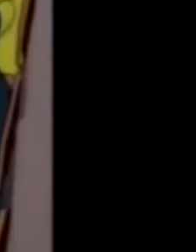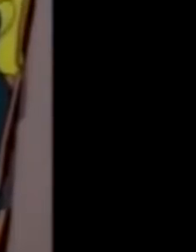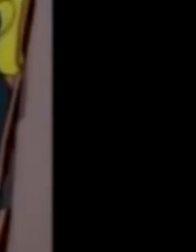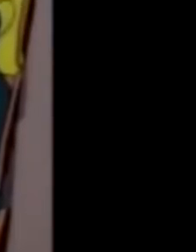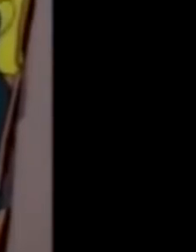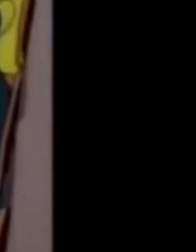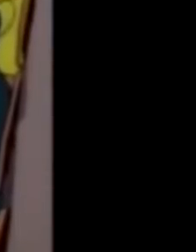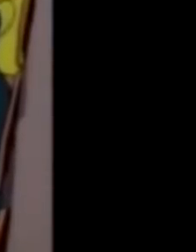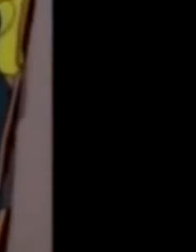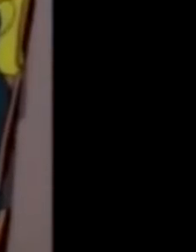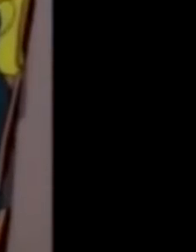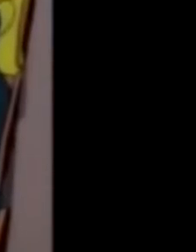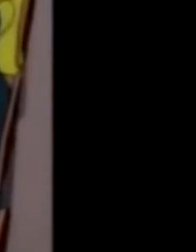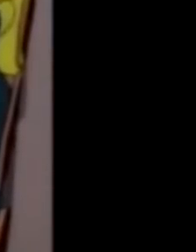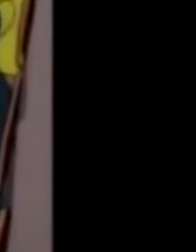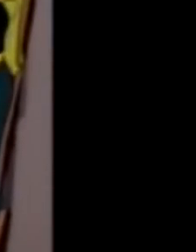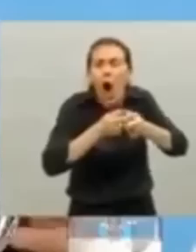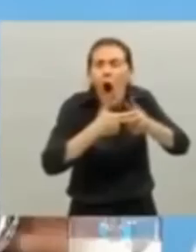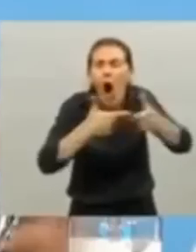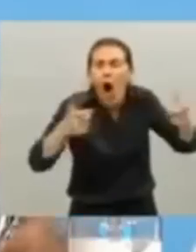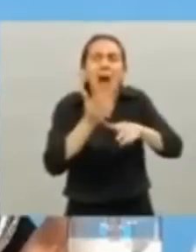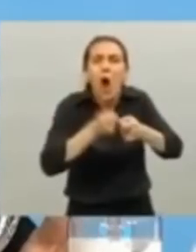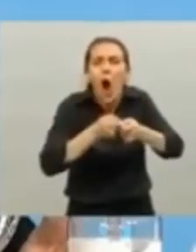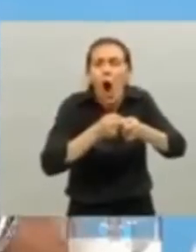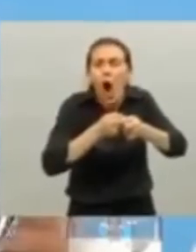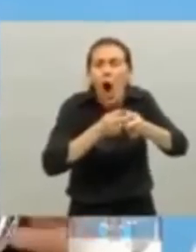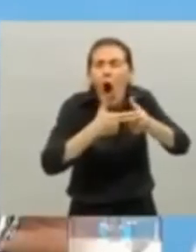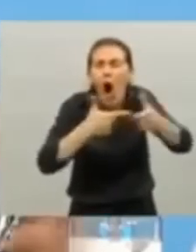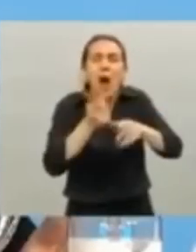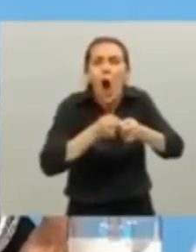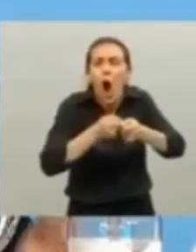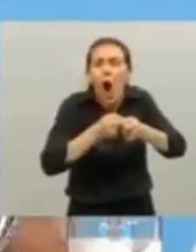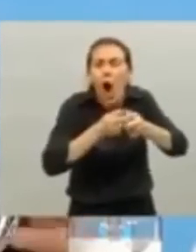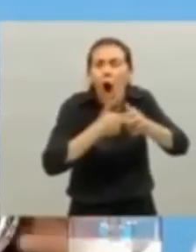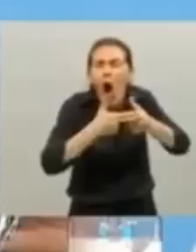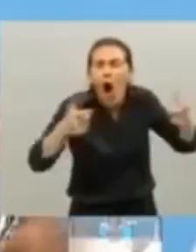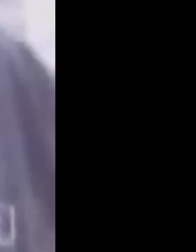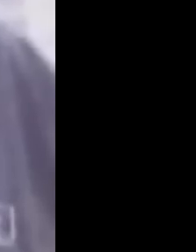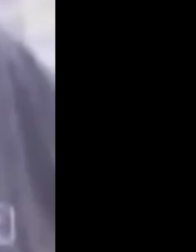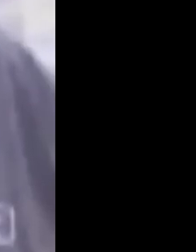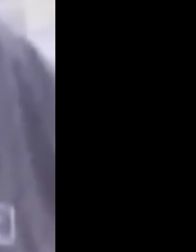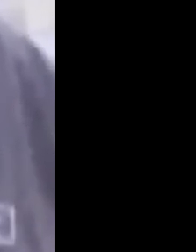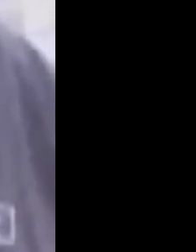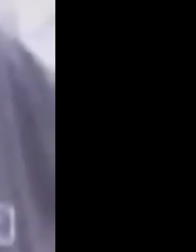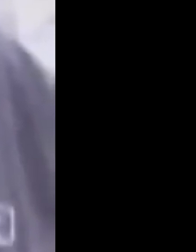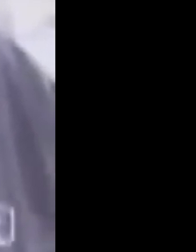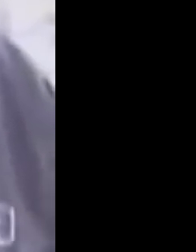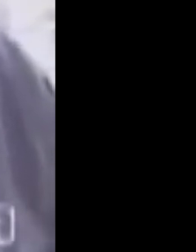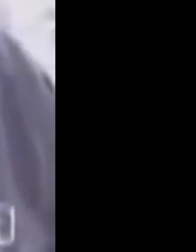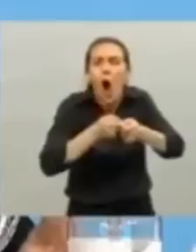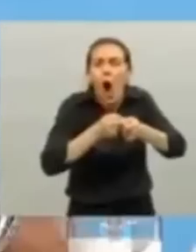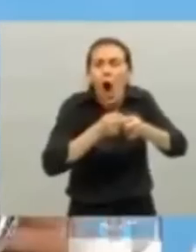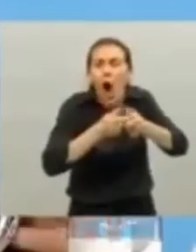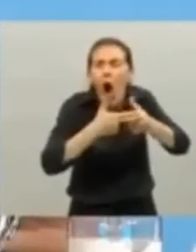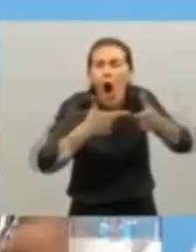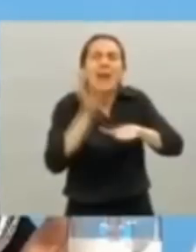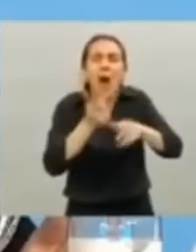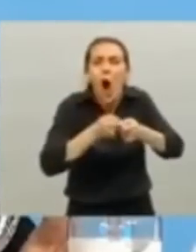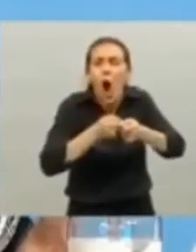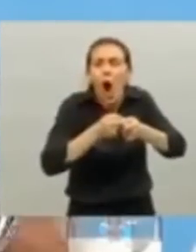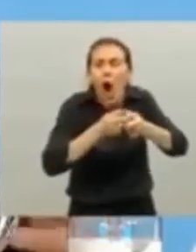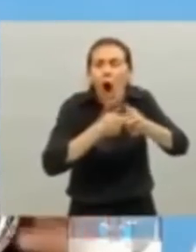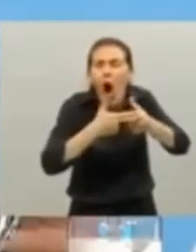solteros, las peteras, los peteros. ¿Qué me importa? ¿Qué me importa? ¿Qué me importa? No importa un carajo, tómatela, te dije. ¿Qué me